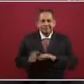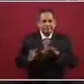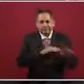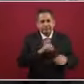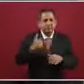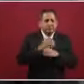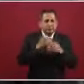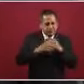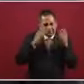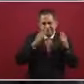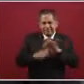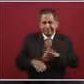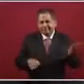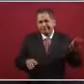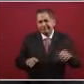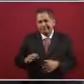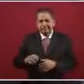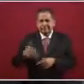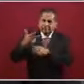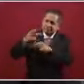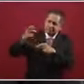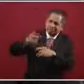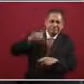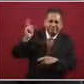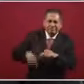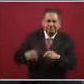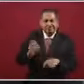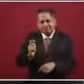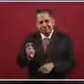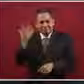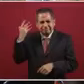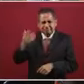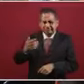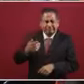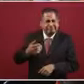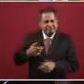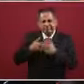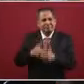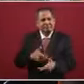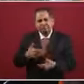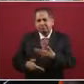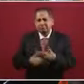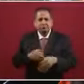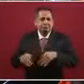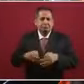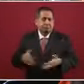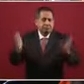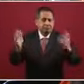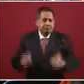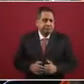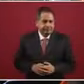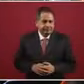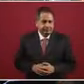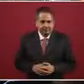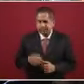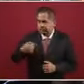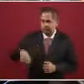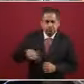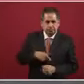ocuparme de eso. No, quítenla y para adelante. ¿Sí? Vamos a